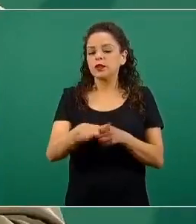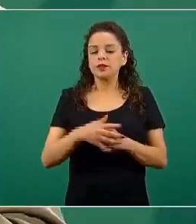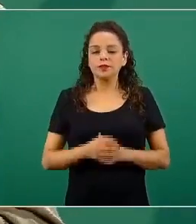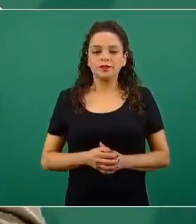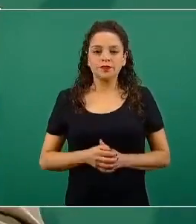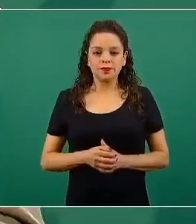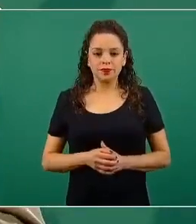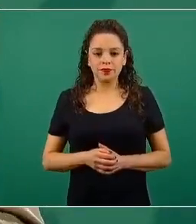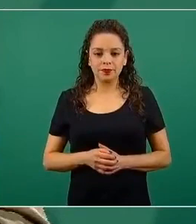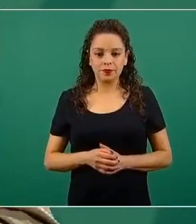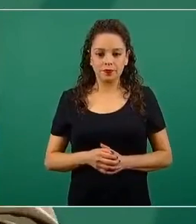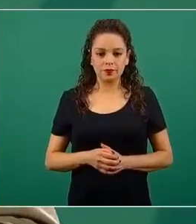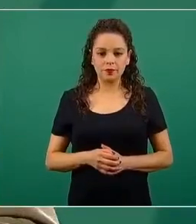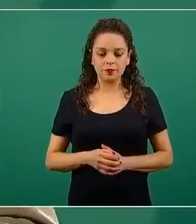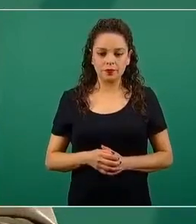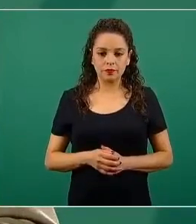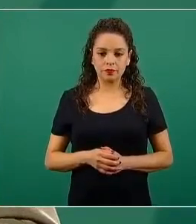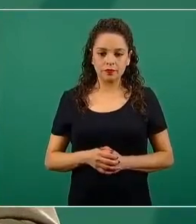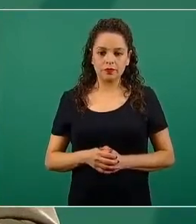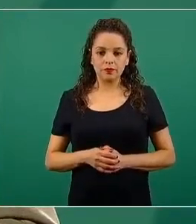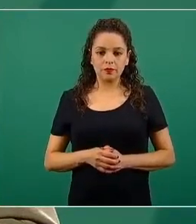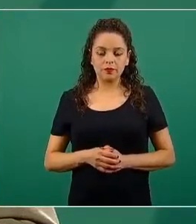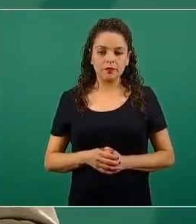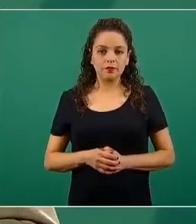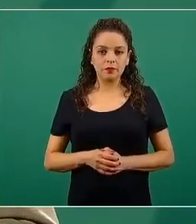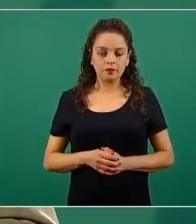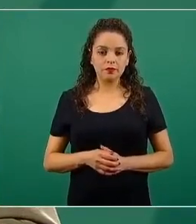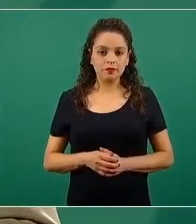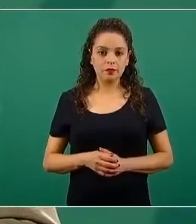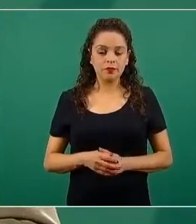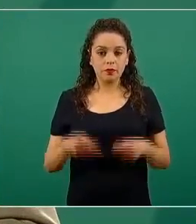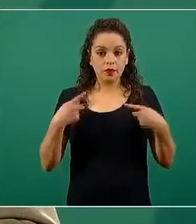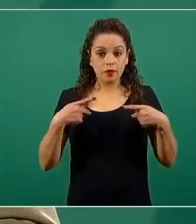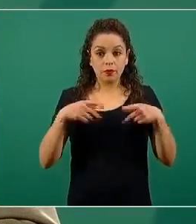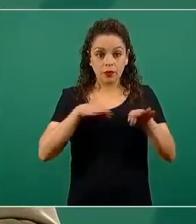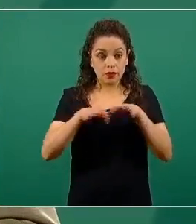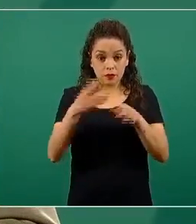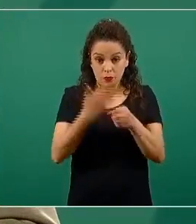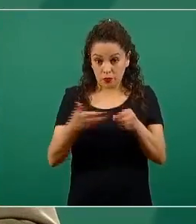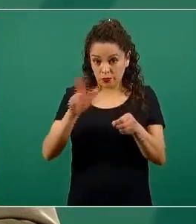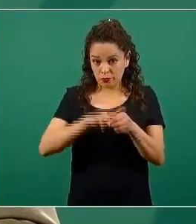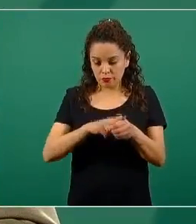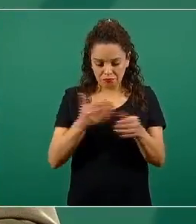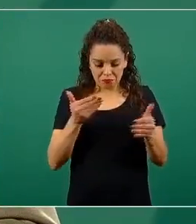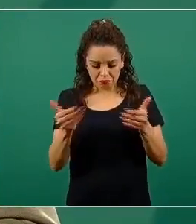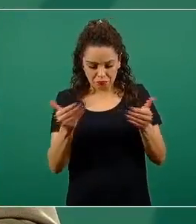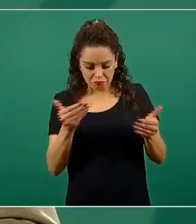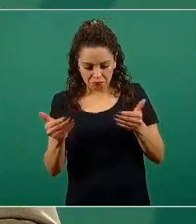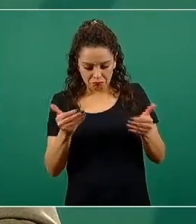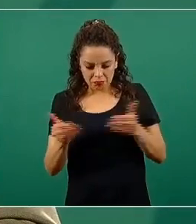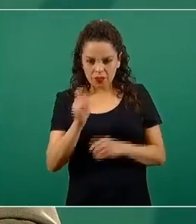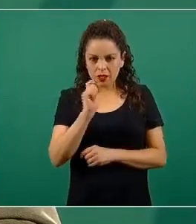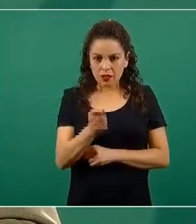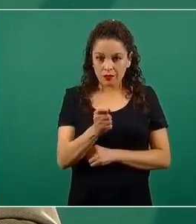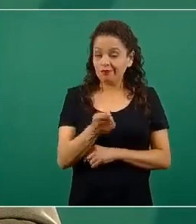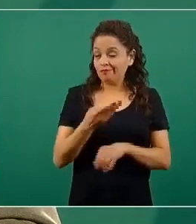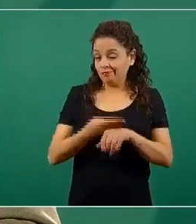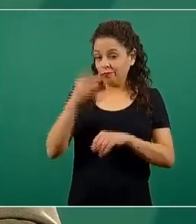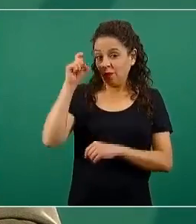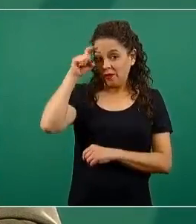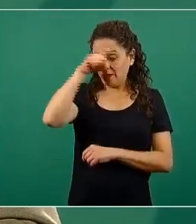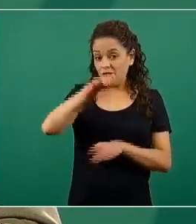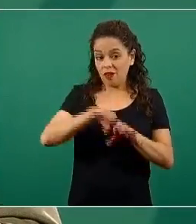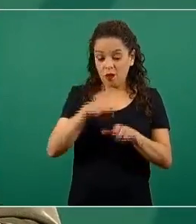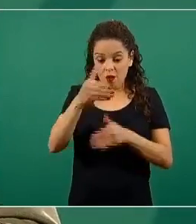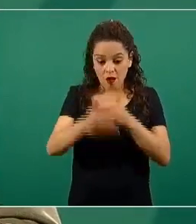la estimación de del personal de salud en primera línea ha sido un proceso complejo.